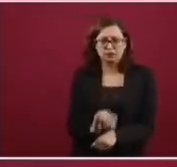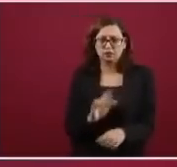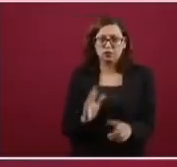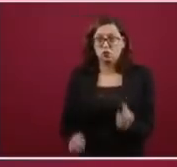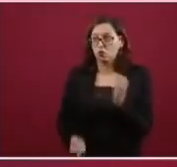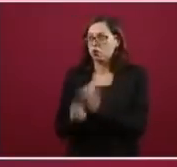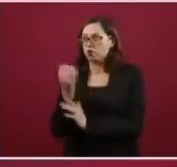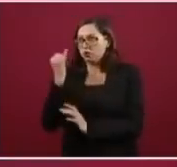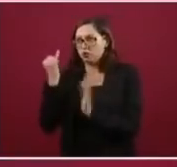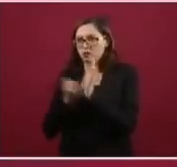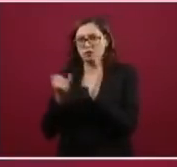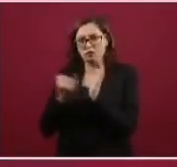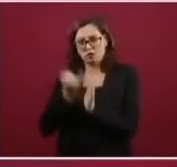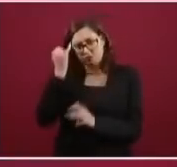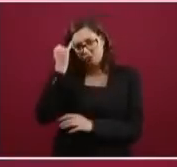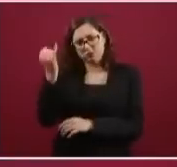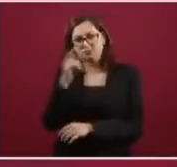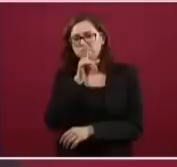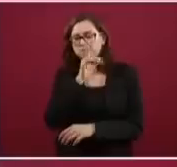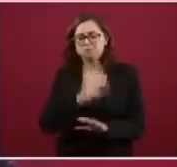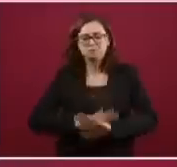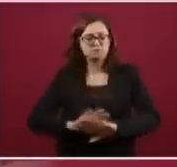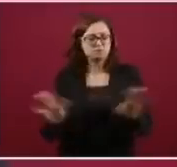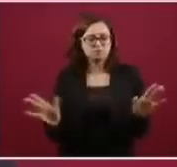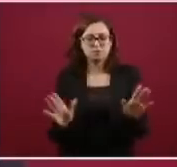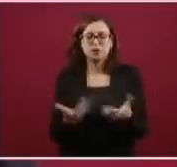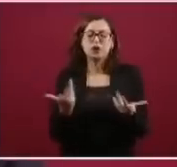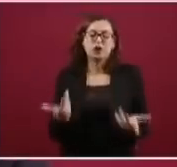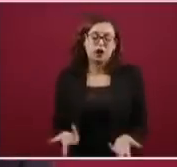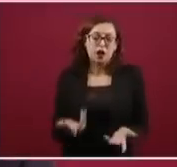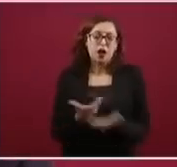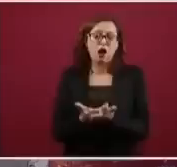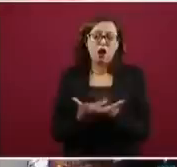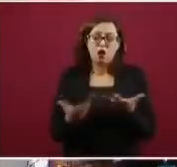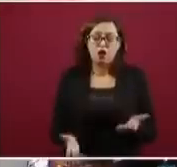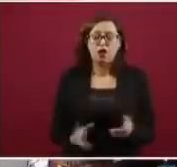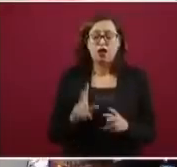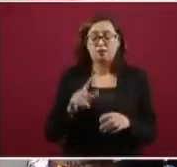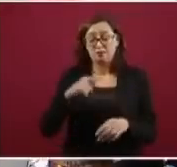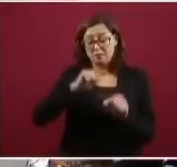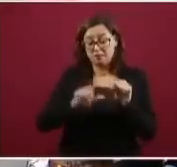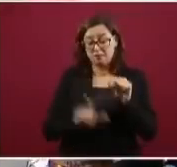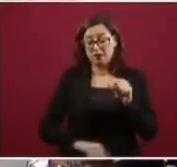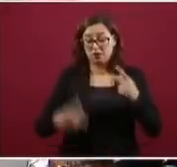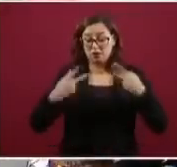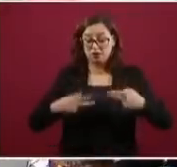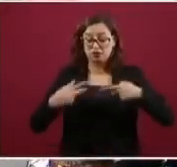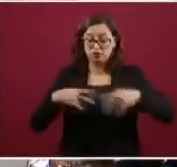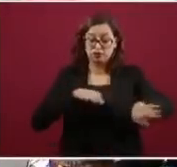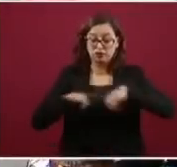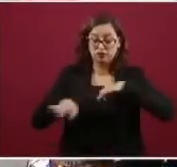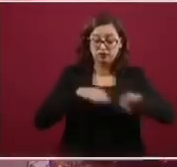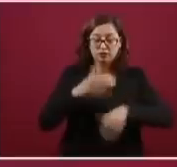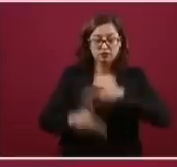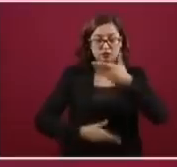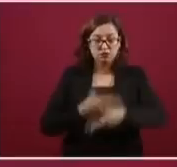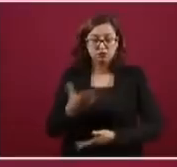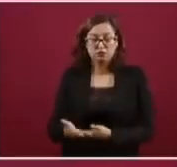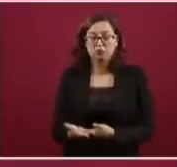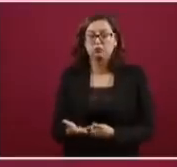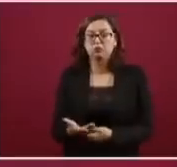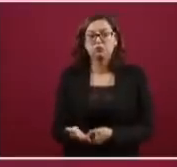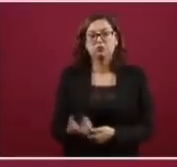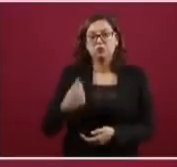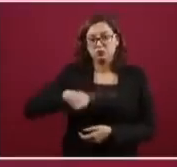méxico son impuestos retenidos los salarios de los funcionarios públicos en méxico nosotros no los pagamos directamente